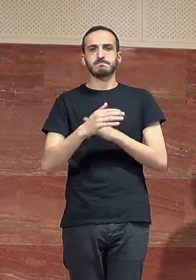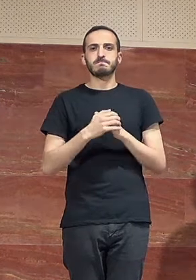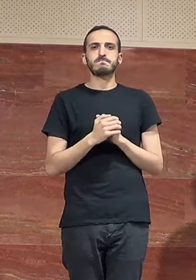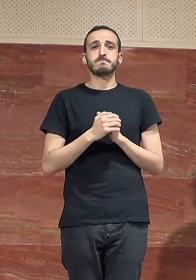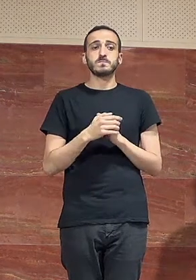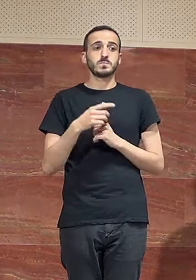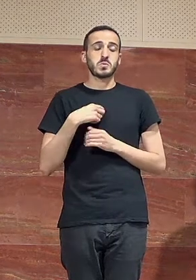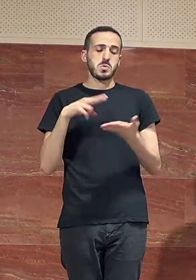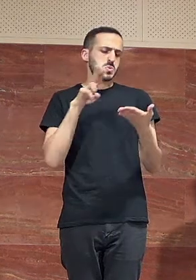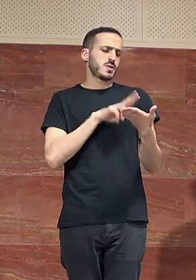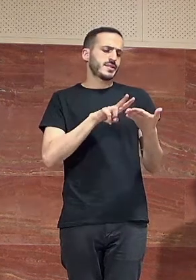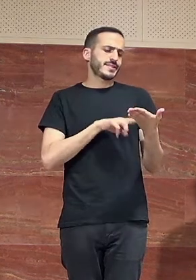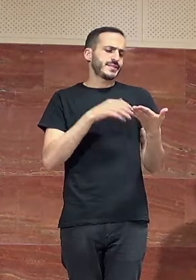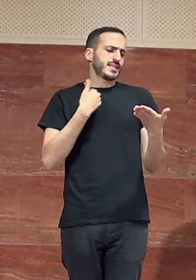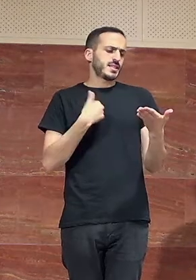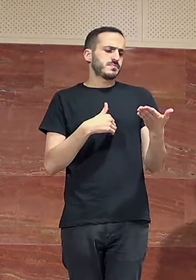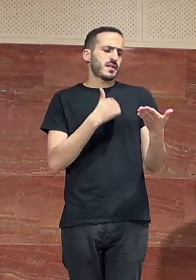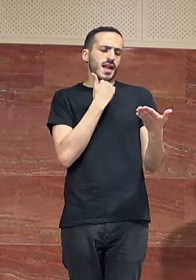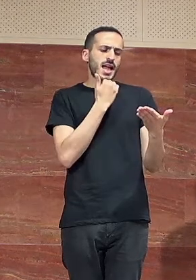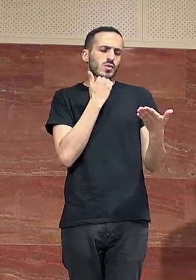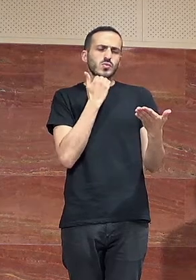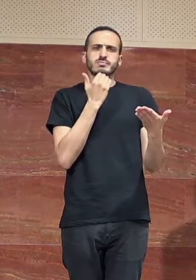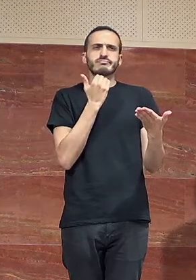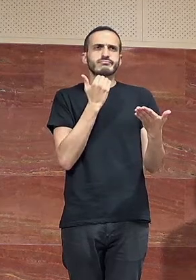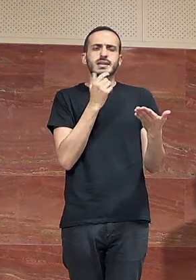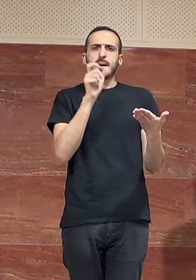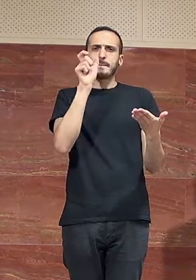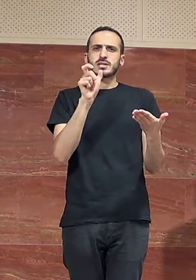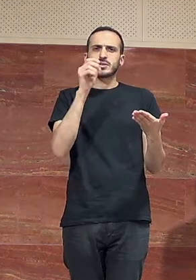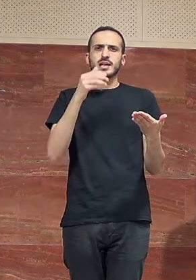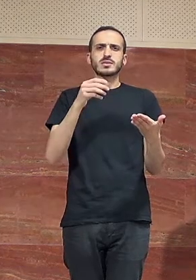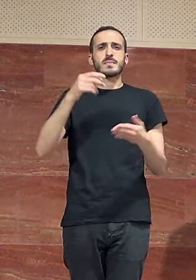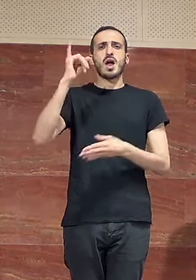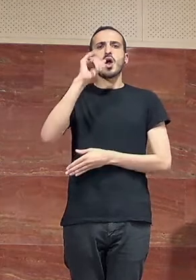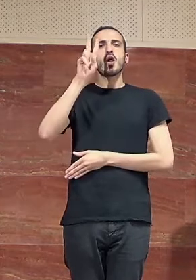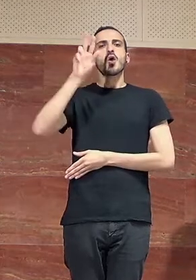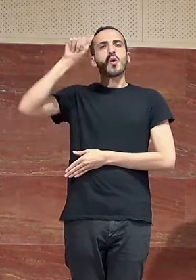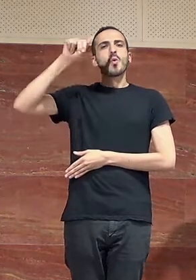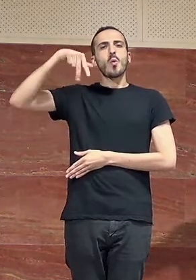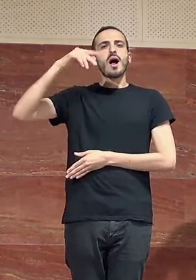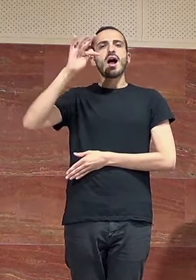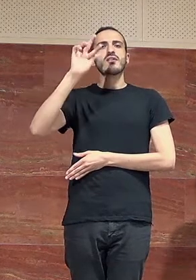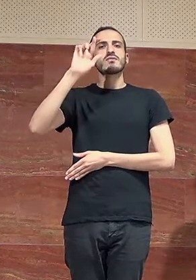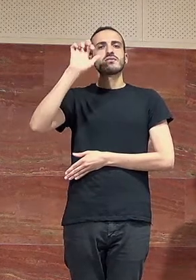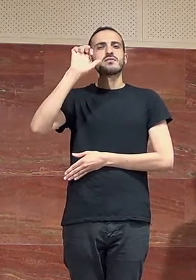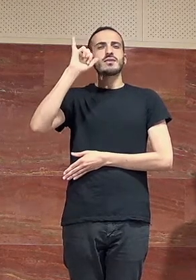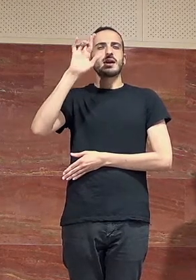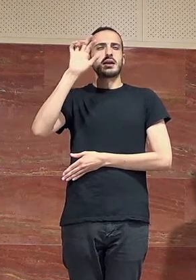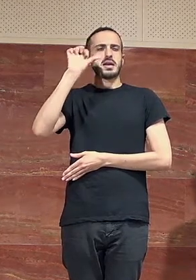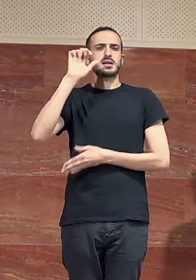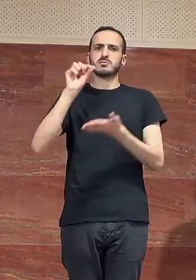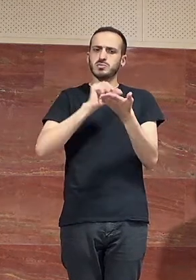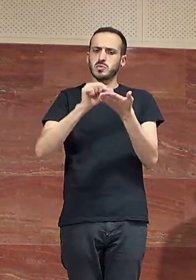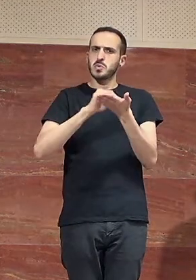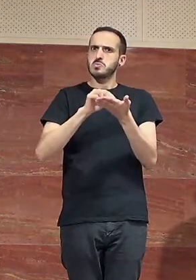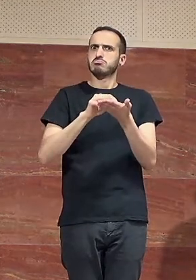Bueno, yo he leído algo, hay un autor que se llama Juan Freire, que ha escrito cosas bastante concretas y útiles sobre este